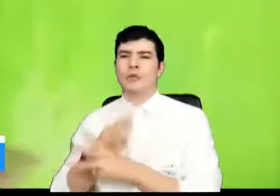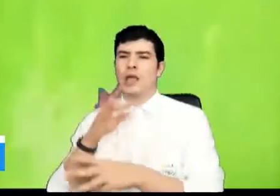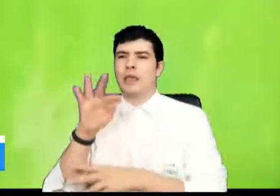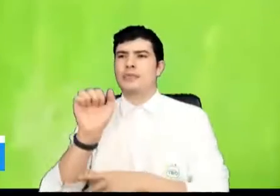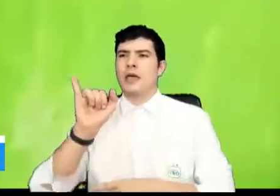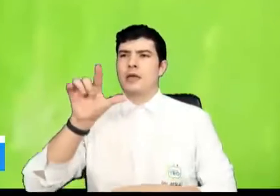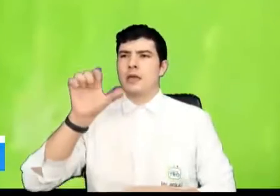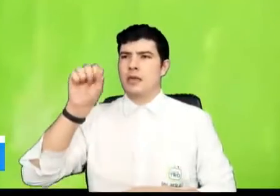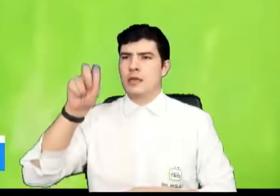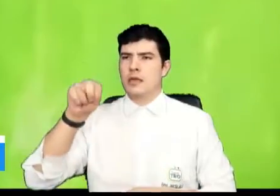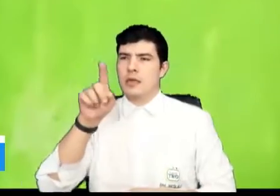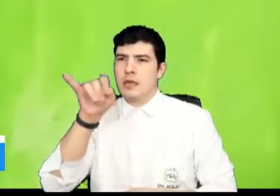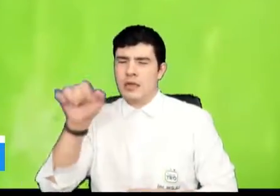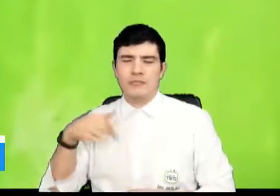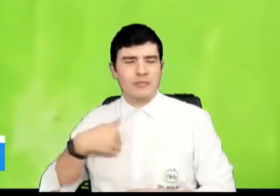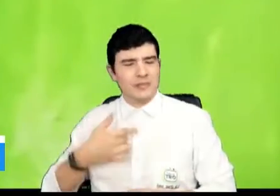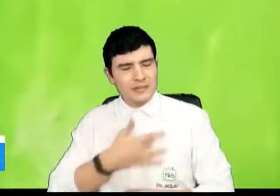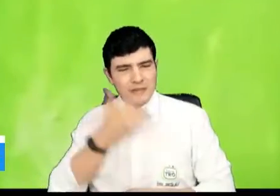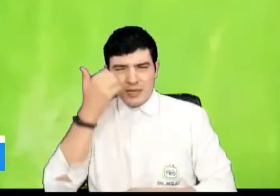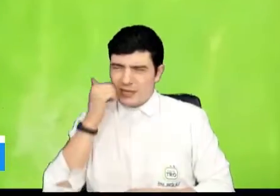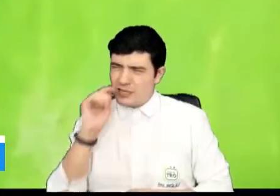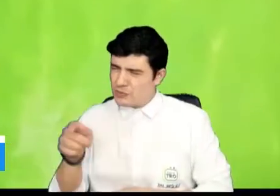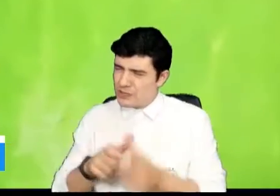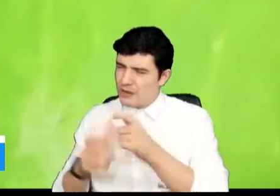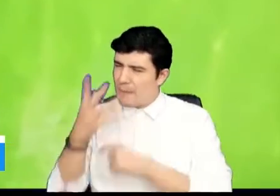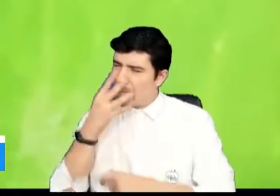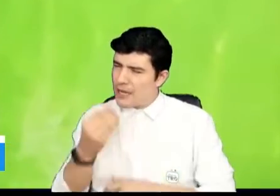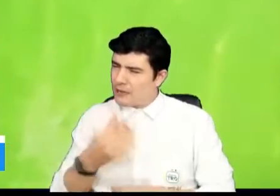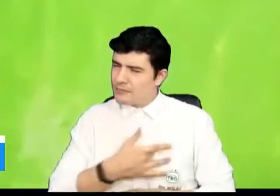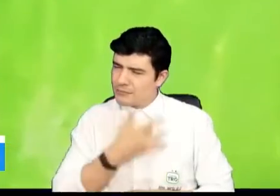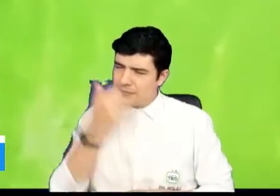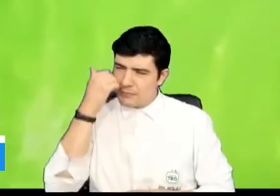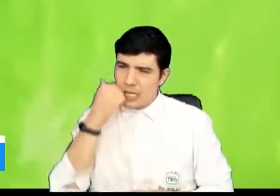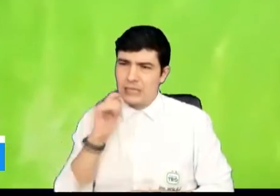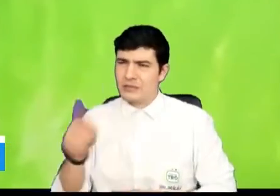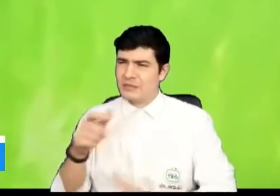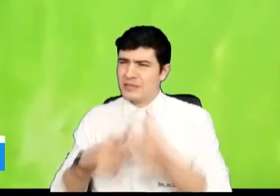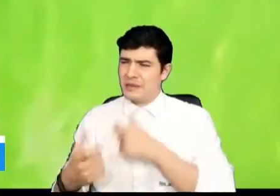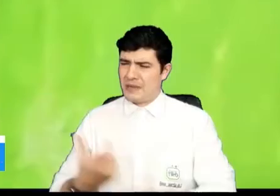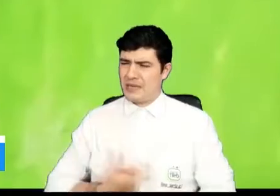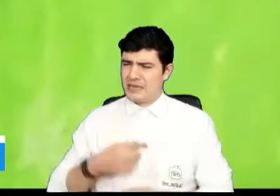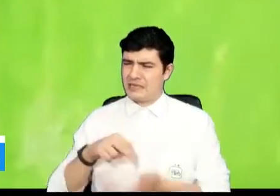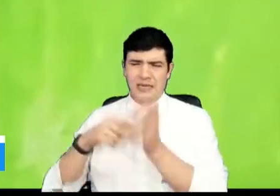que hay detrás de una medalla, tantos años de esfuerzo, de sacrificio, ver que llegan